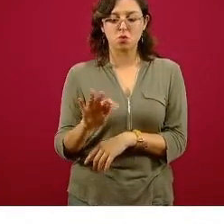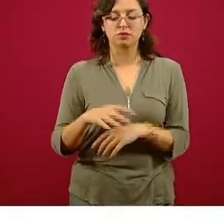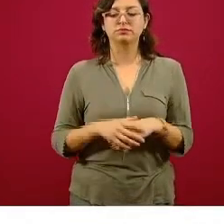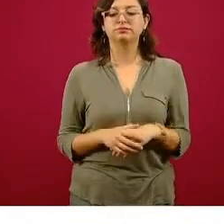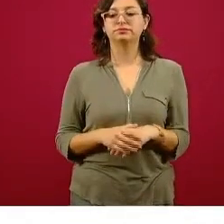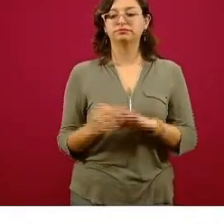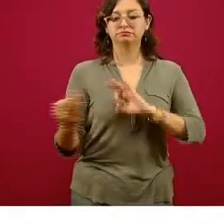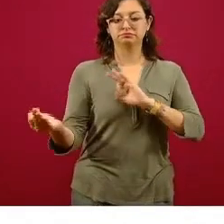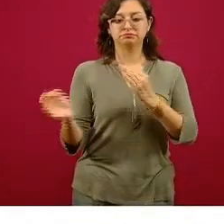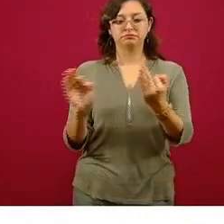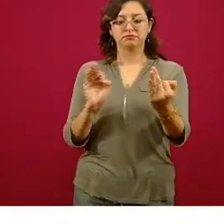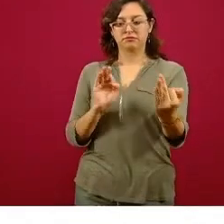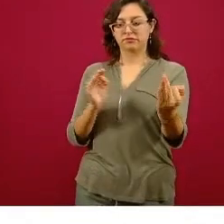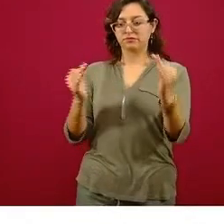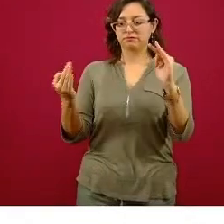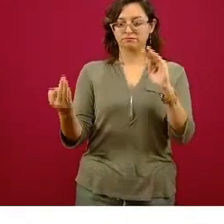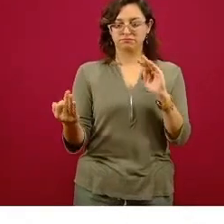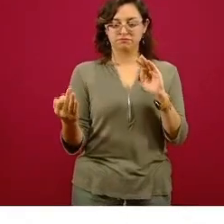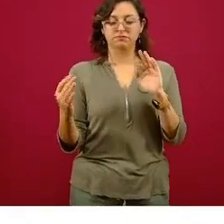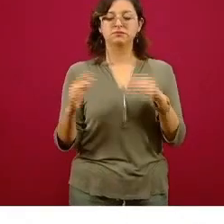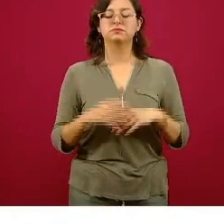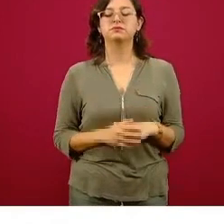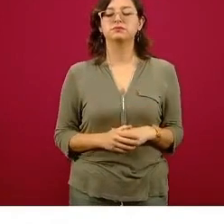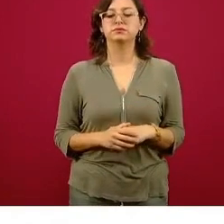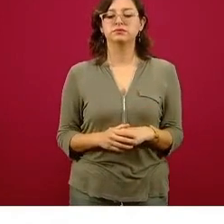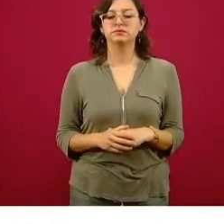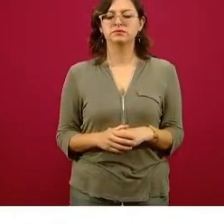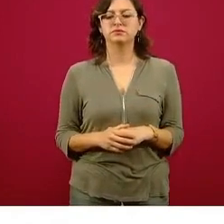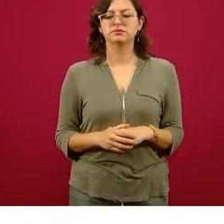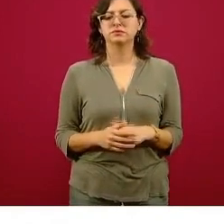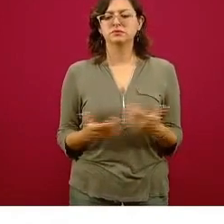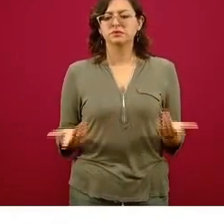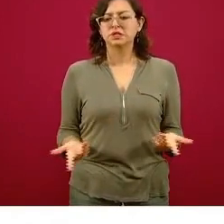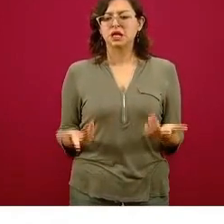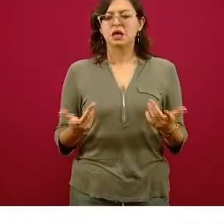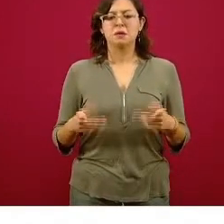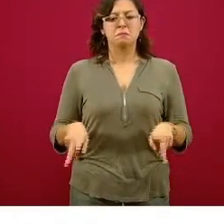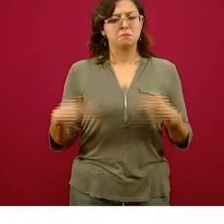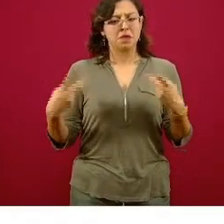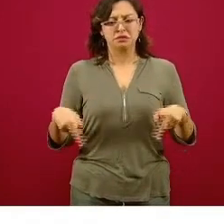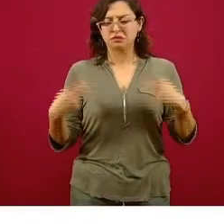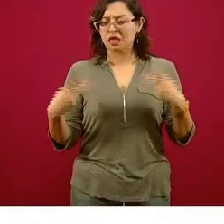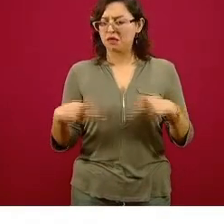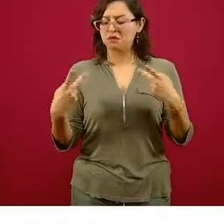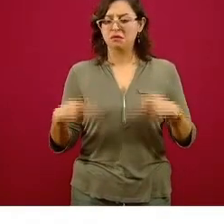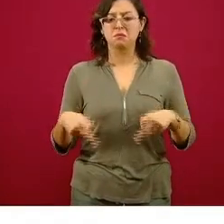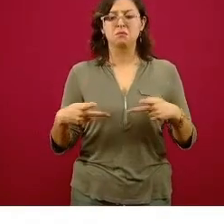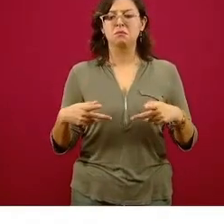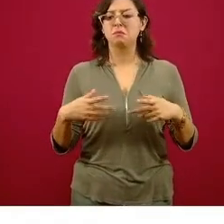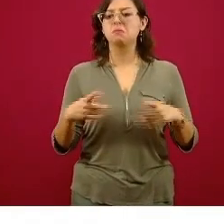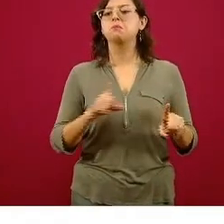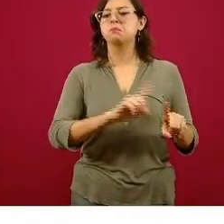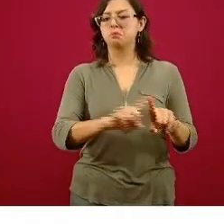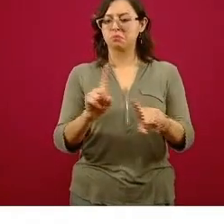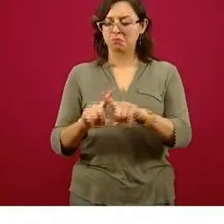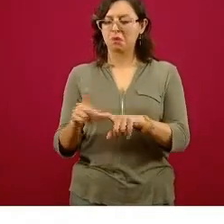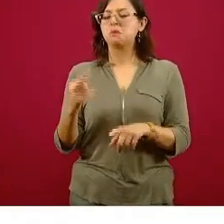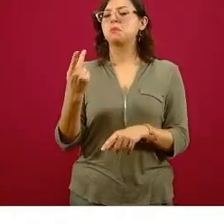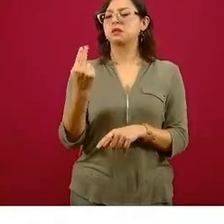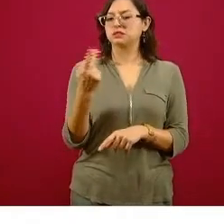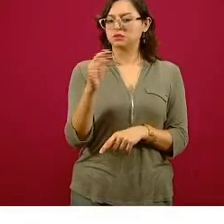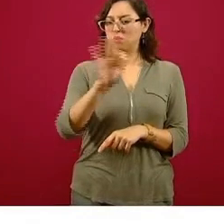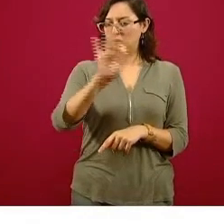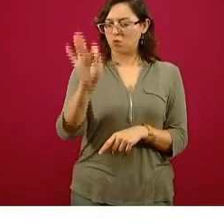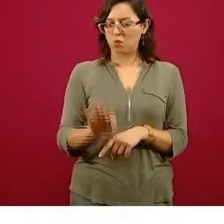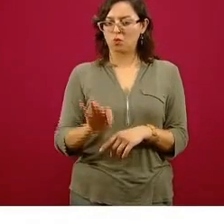guardando sana distancia al interior de los locales. Centros comerciales igual, aforo del 25%,